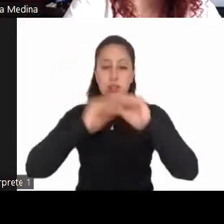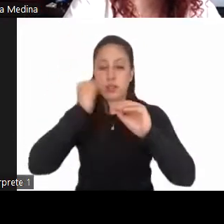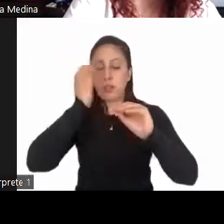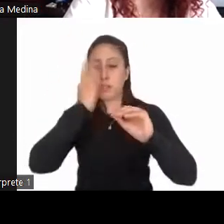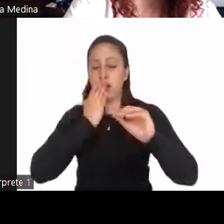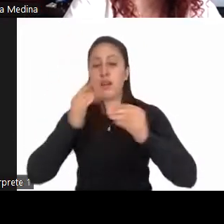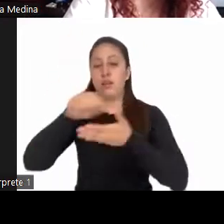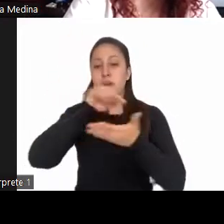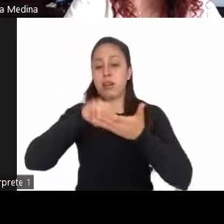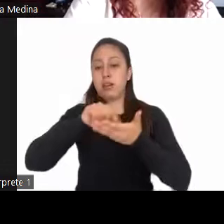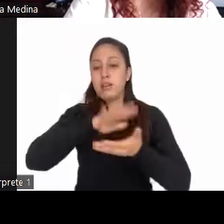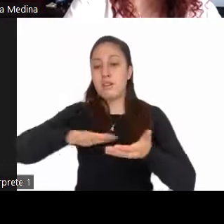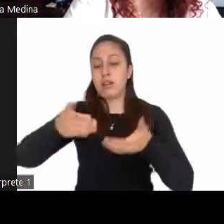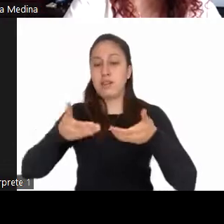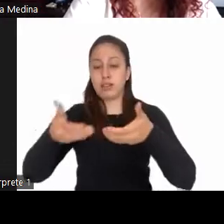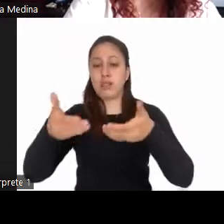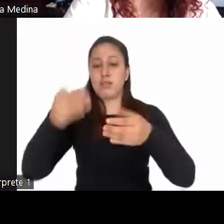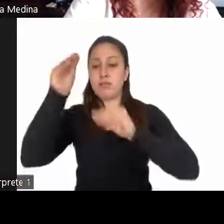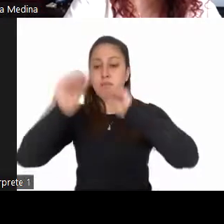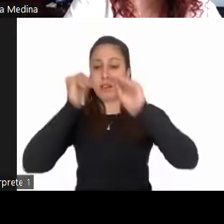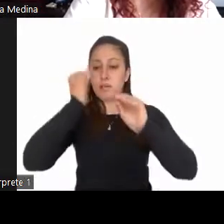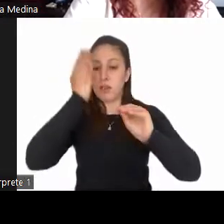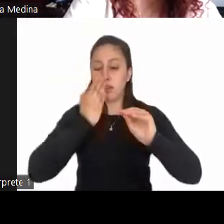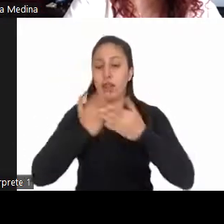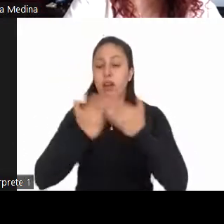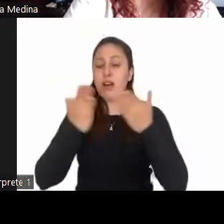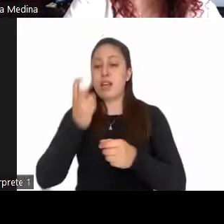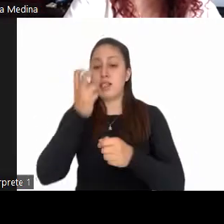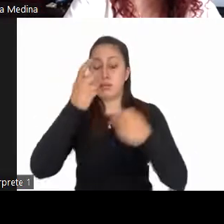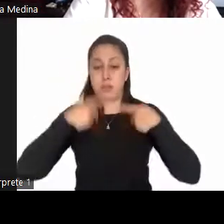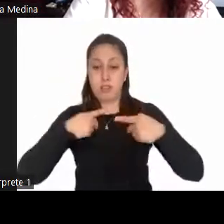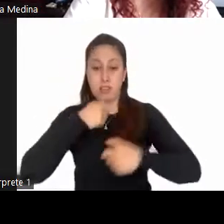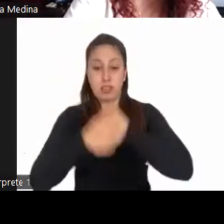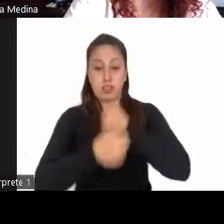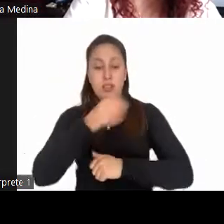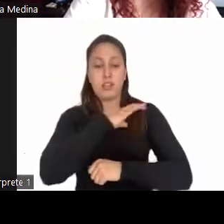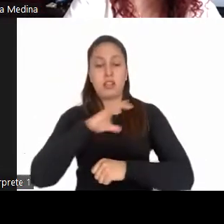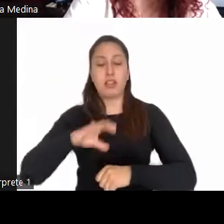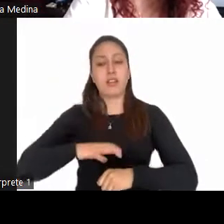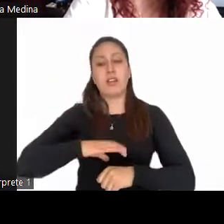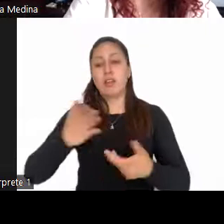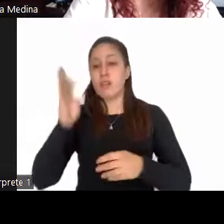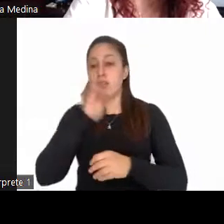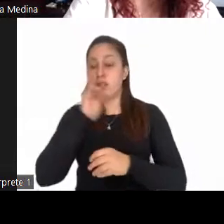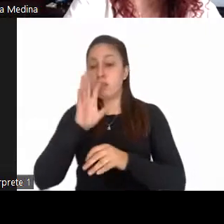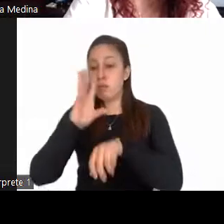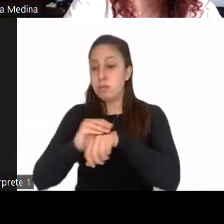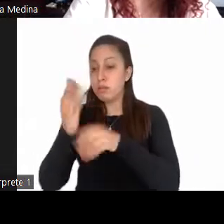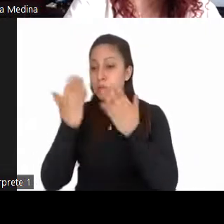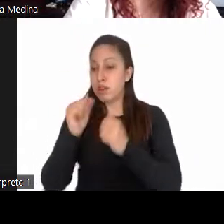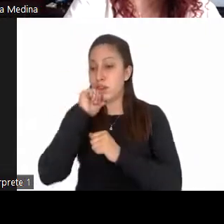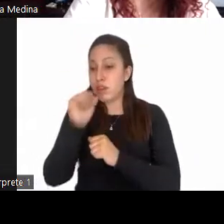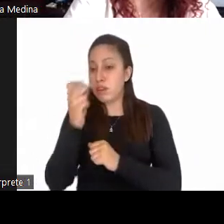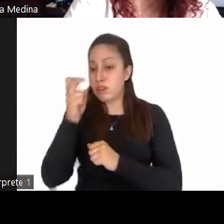urbano. Sin duda, esto pone a las personas candidatas en situaciones adversas en caso de no lograrse dicho convenio